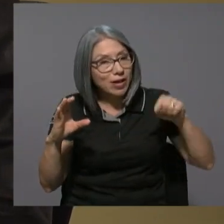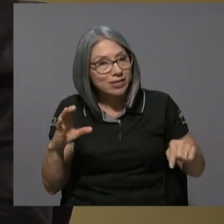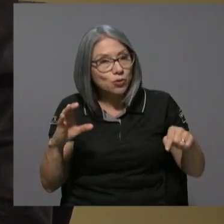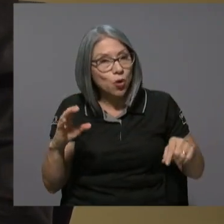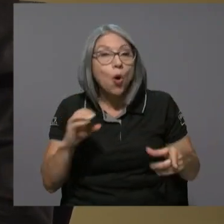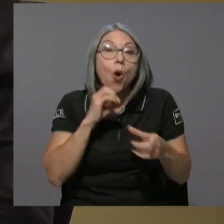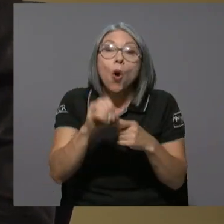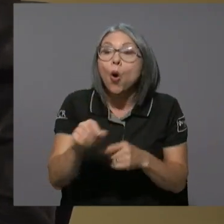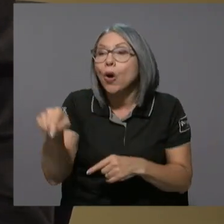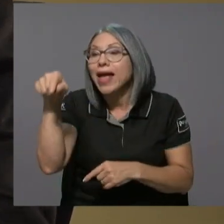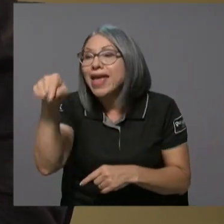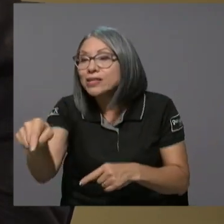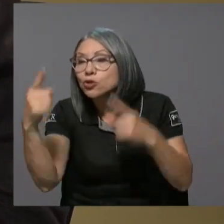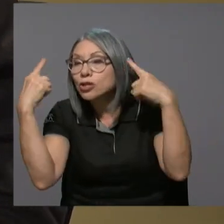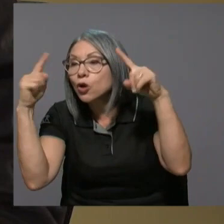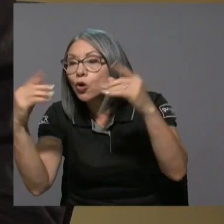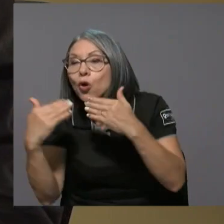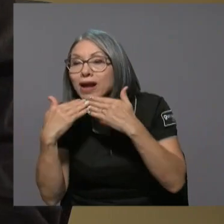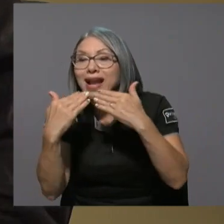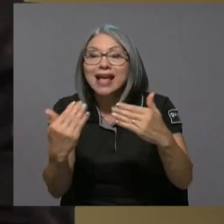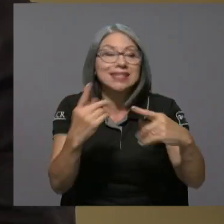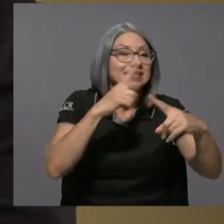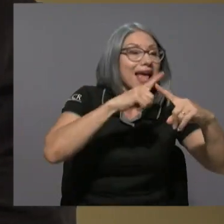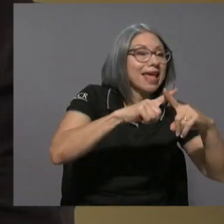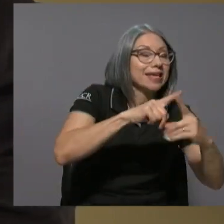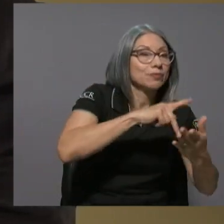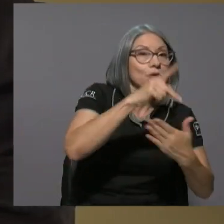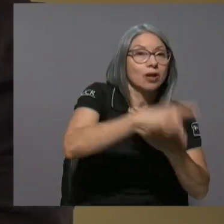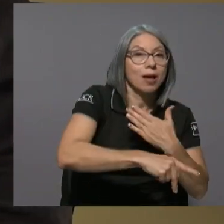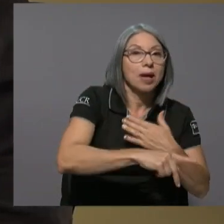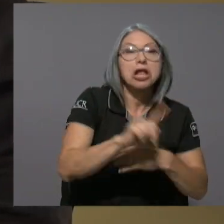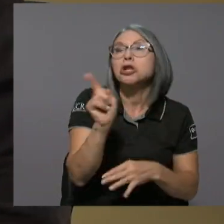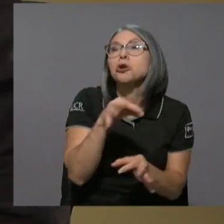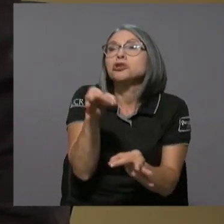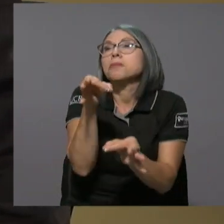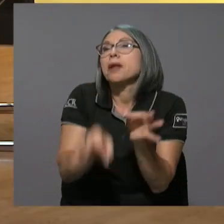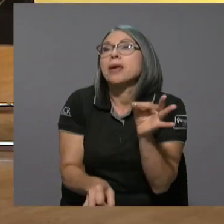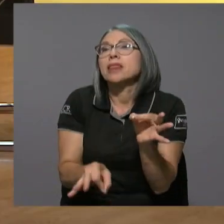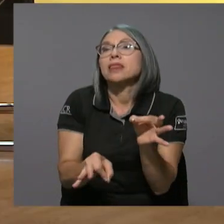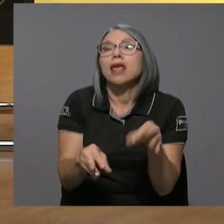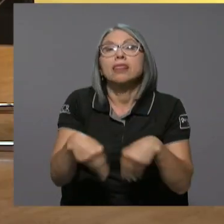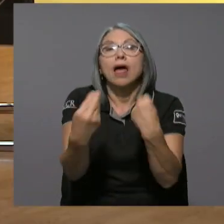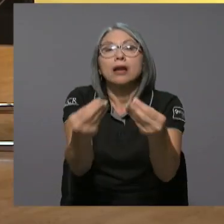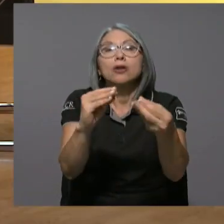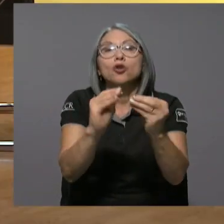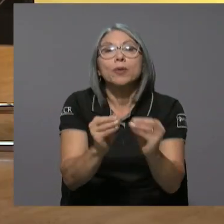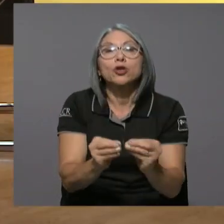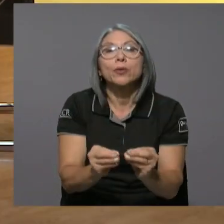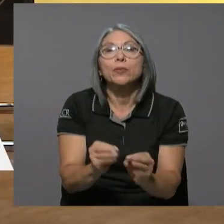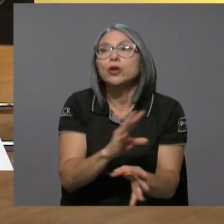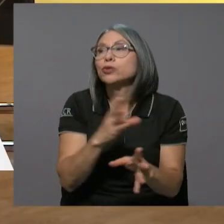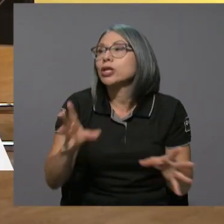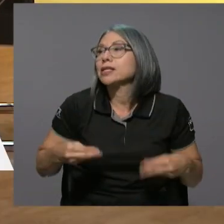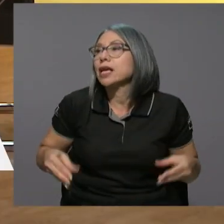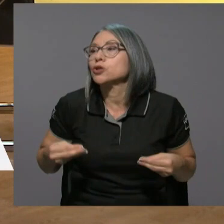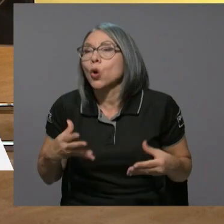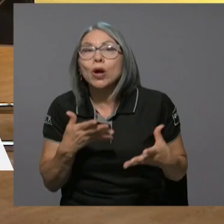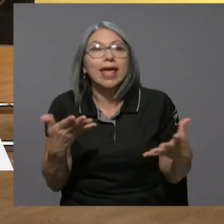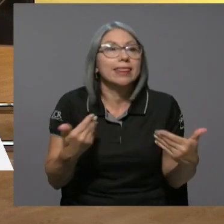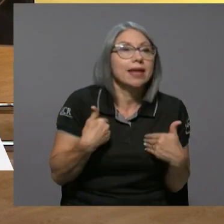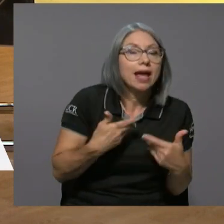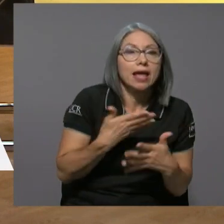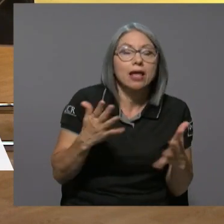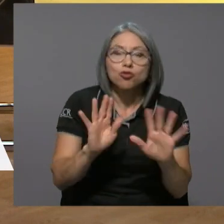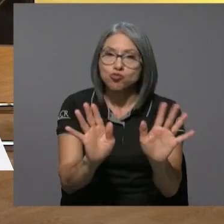tal programa, ¿verdad? Y no simplemente una rendición de cuentas contable, ¿verdad? Porque el objetivo era precisamente,